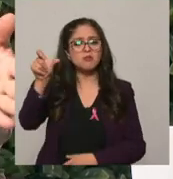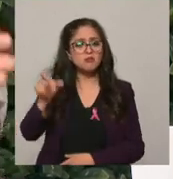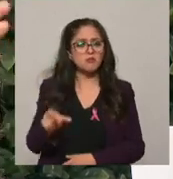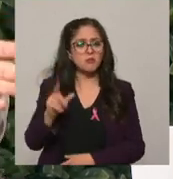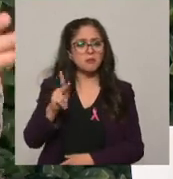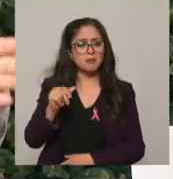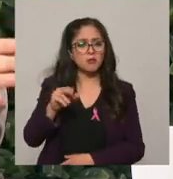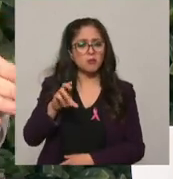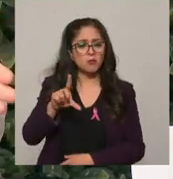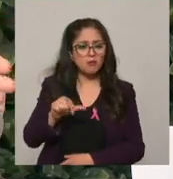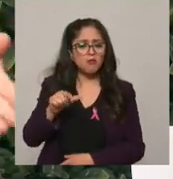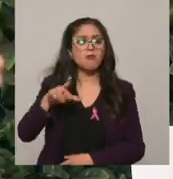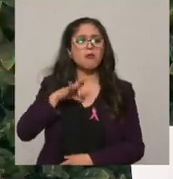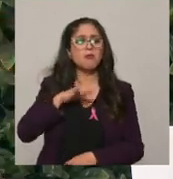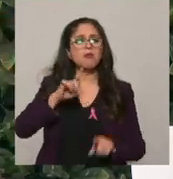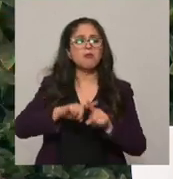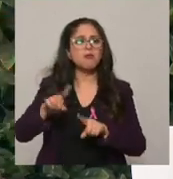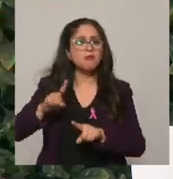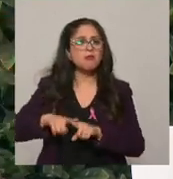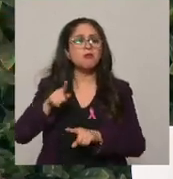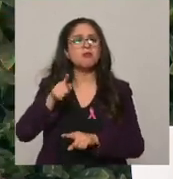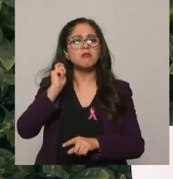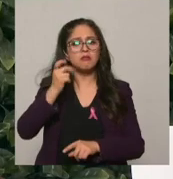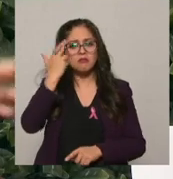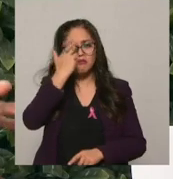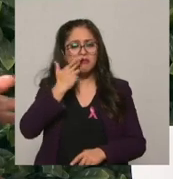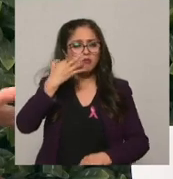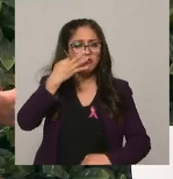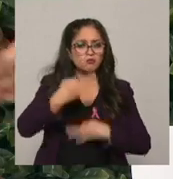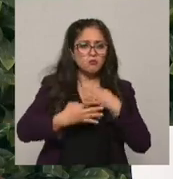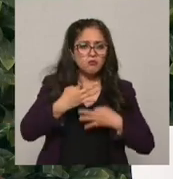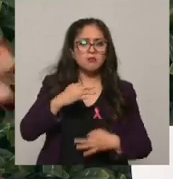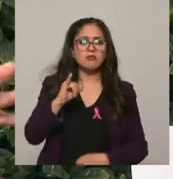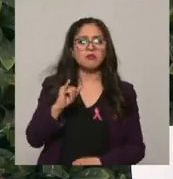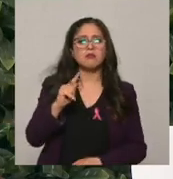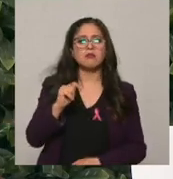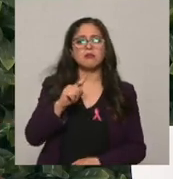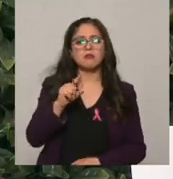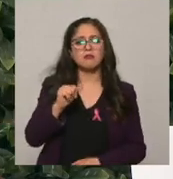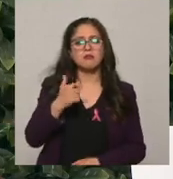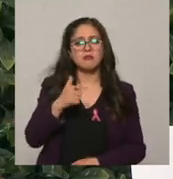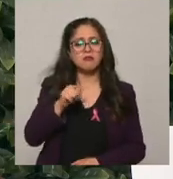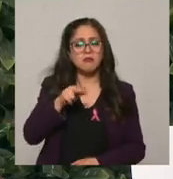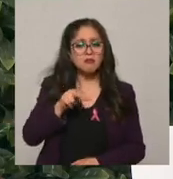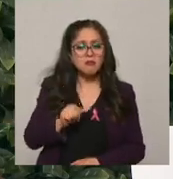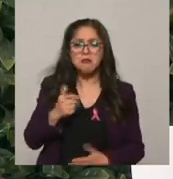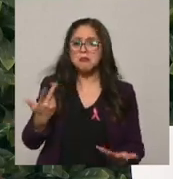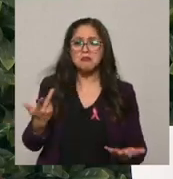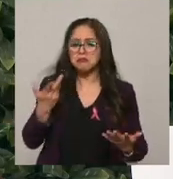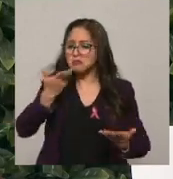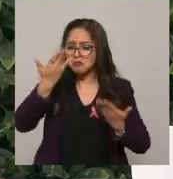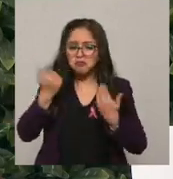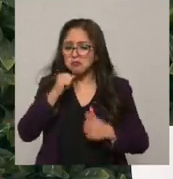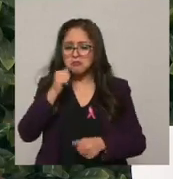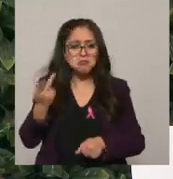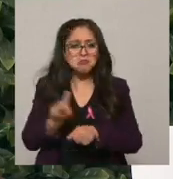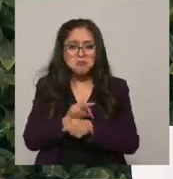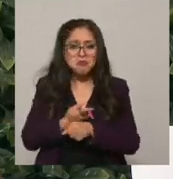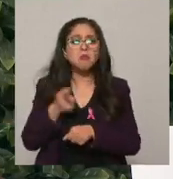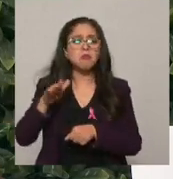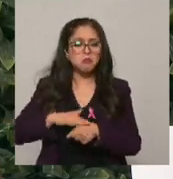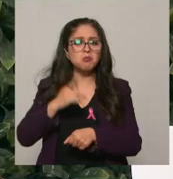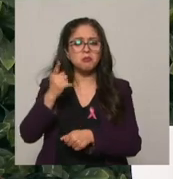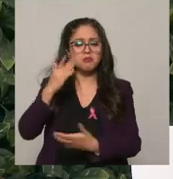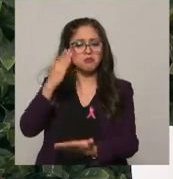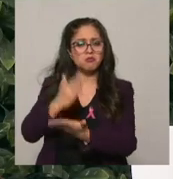integra y considera que hay elementos suficientes para judicializar. En el caso de Itzayana, considera que no hay elementos suficientes y entonces ahí se